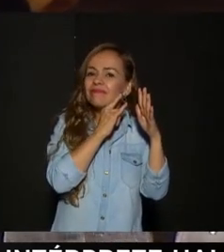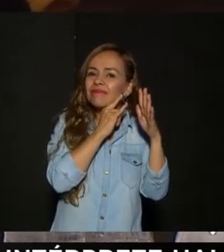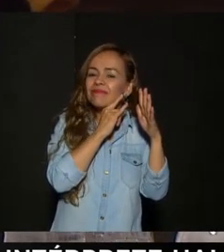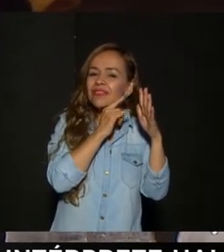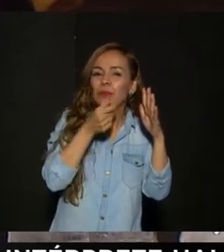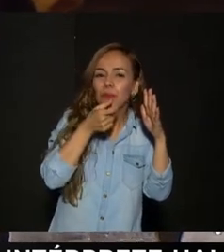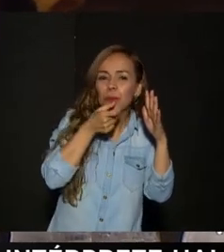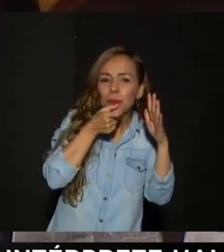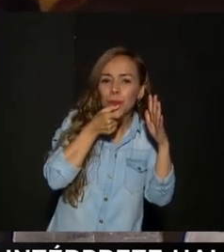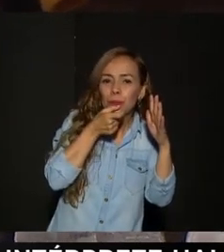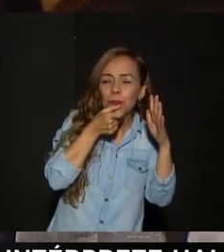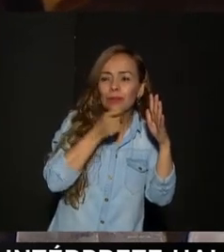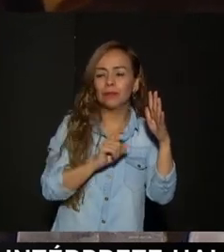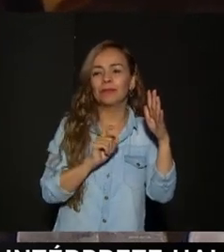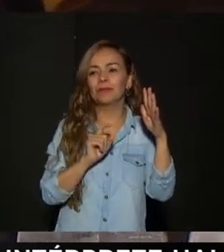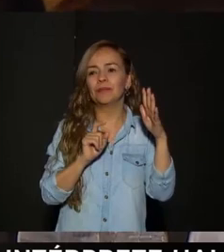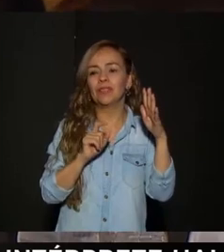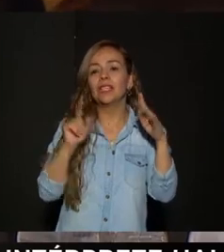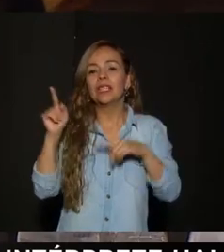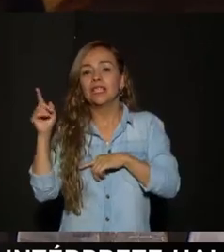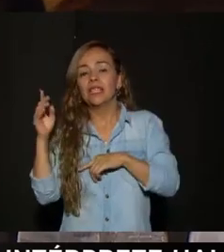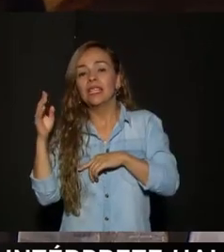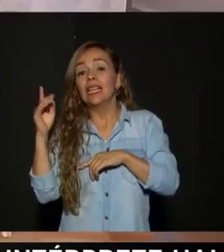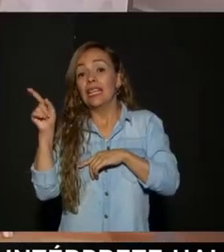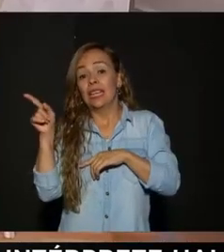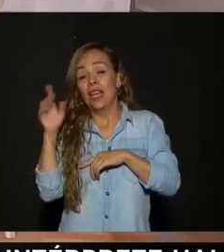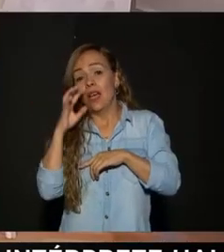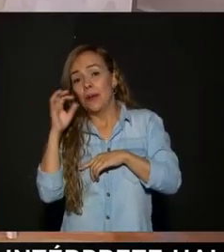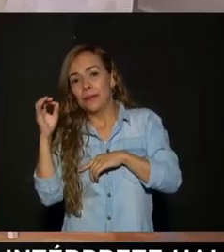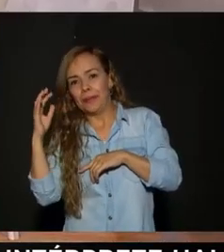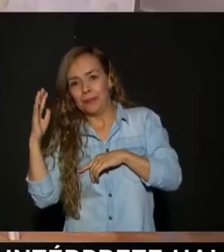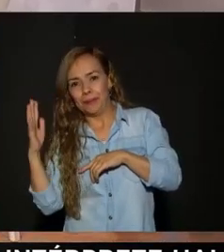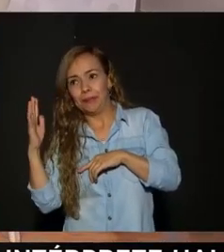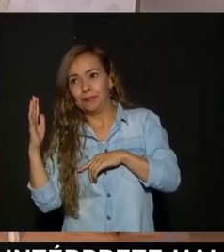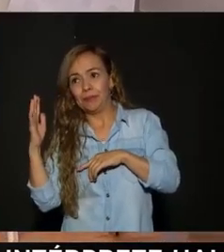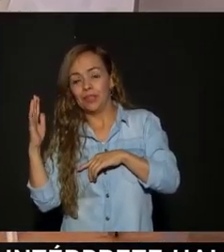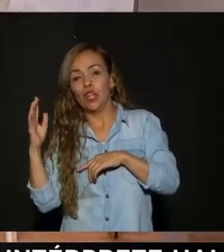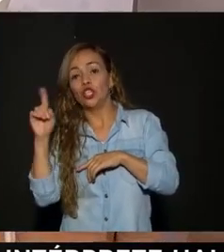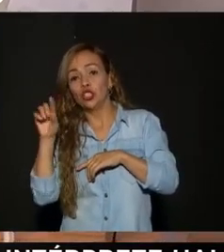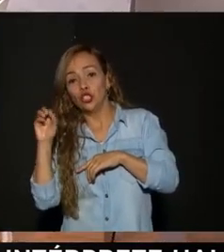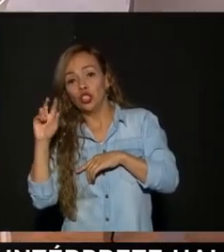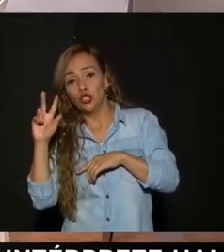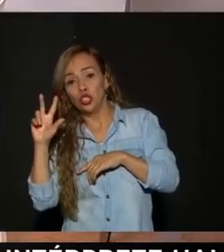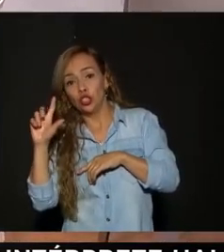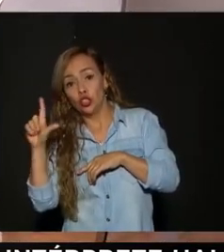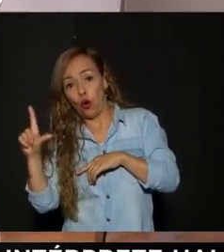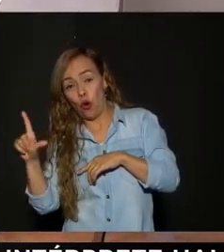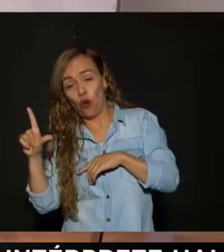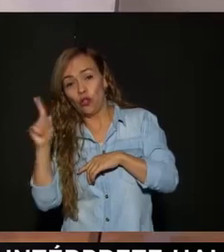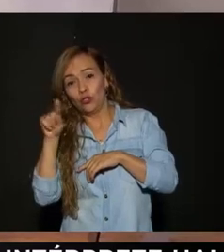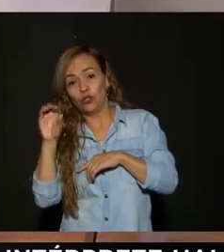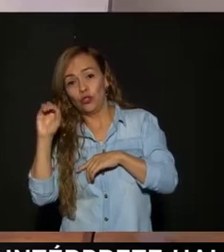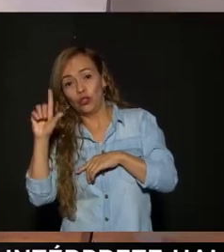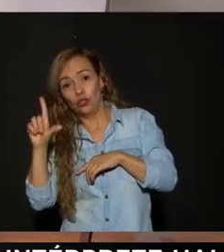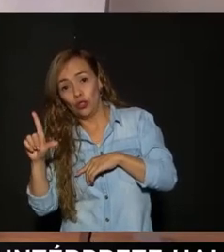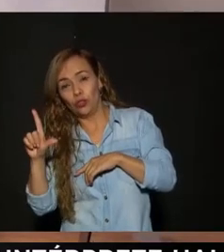Exacto, y son dos veces. Entonces yo vuelvo a hacer sol, sol, sol, sol, sol, sol, que es la pregunta y tú contestas. La,